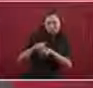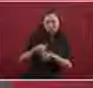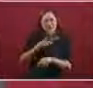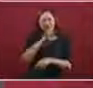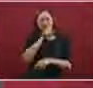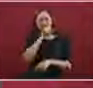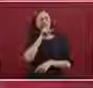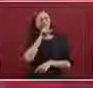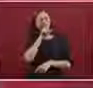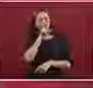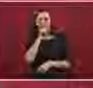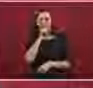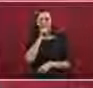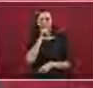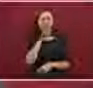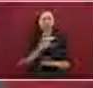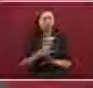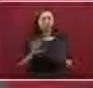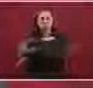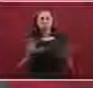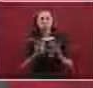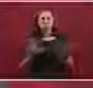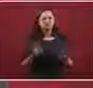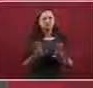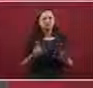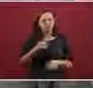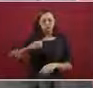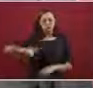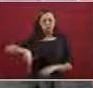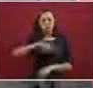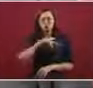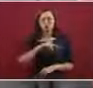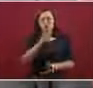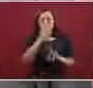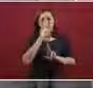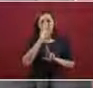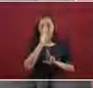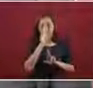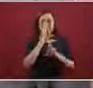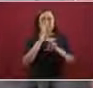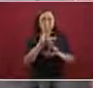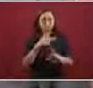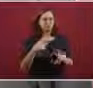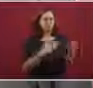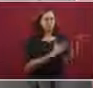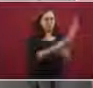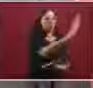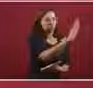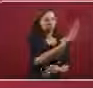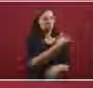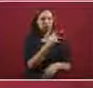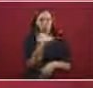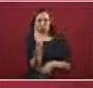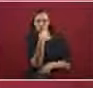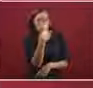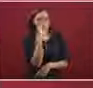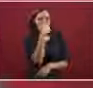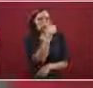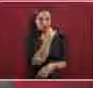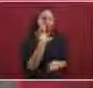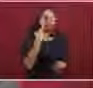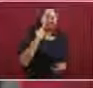respetuosos del principio de no intervención y de autodeterminación de los pueblos, y eso no